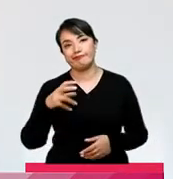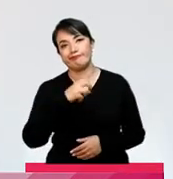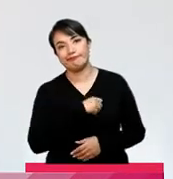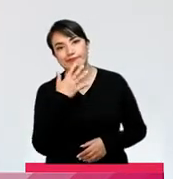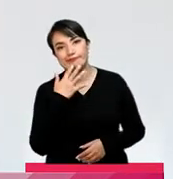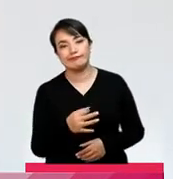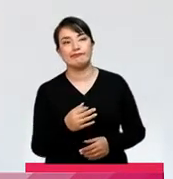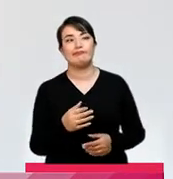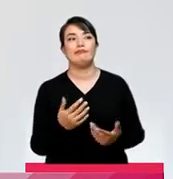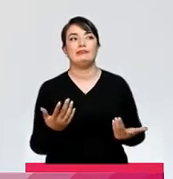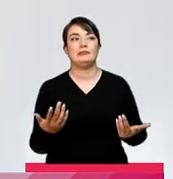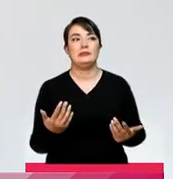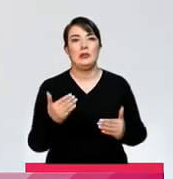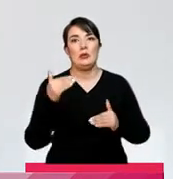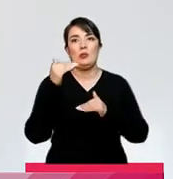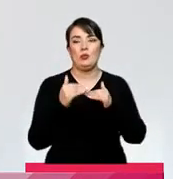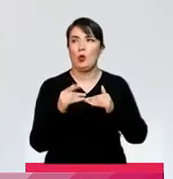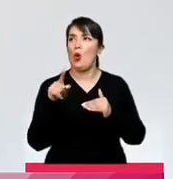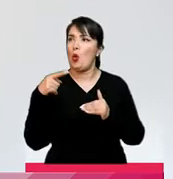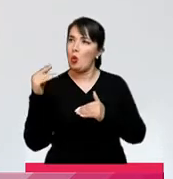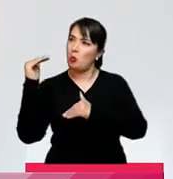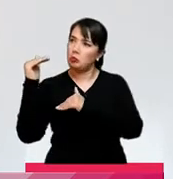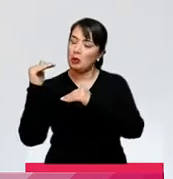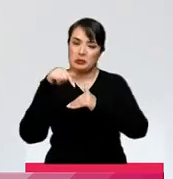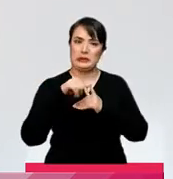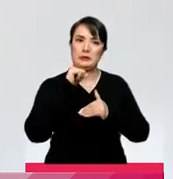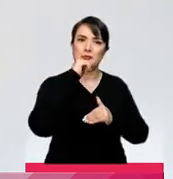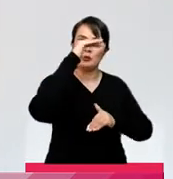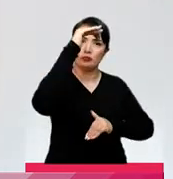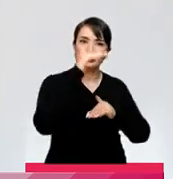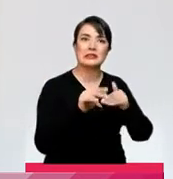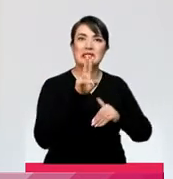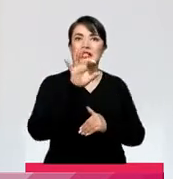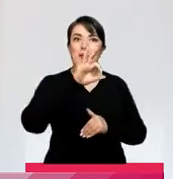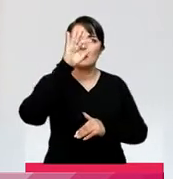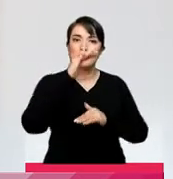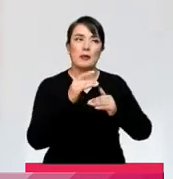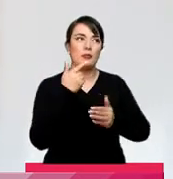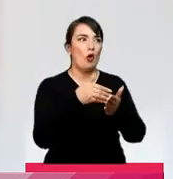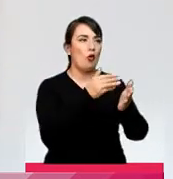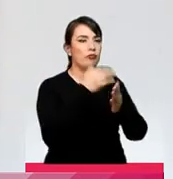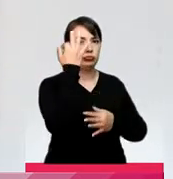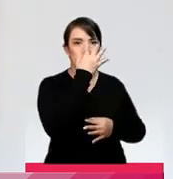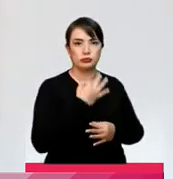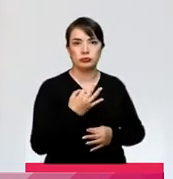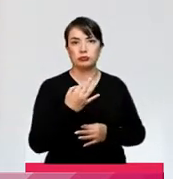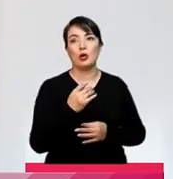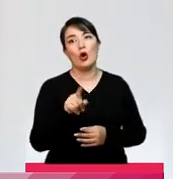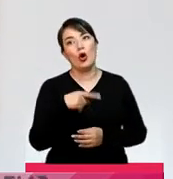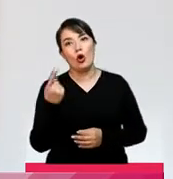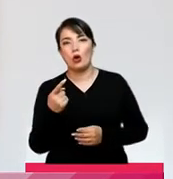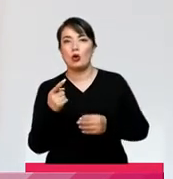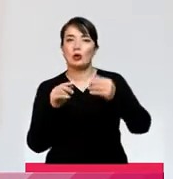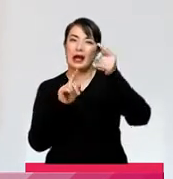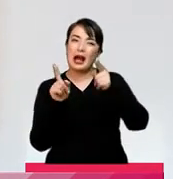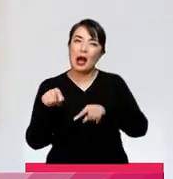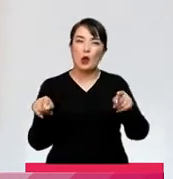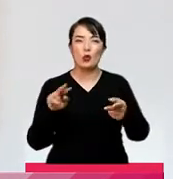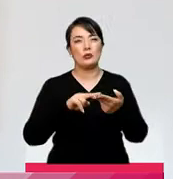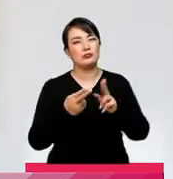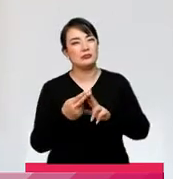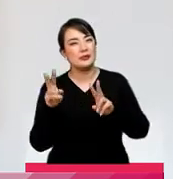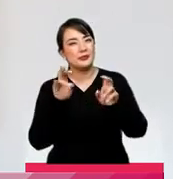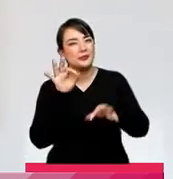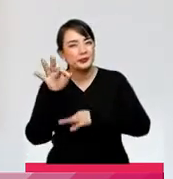se ha dado más que en otras ciudades con alrededor del 7%. Sin embargo, otras categorías relacionadas al cuidado y el cuidado